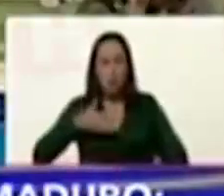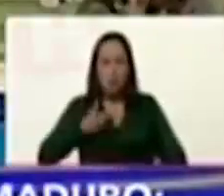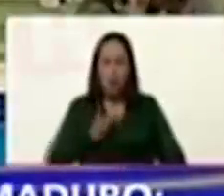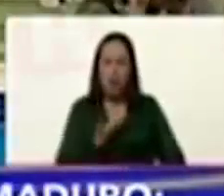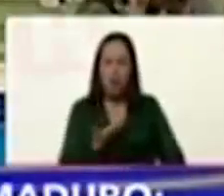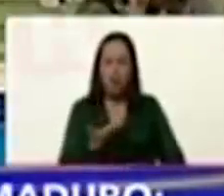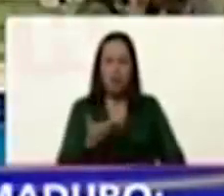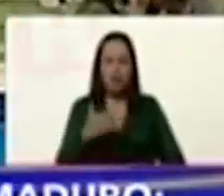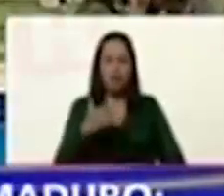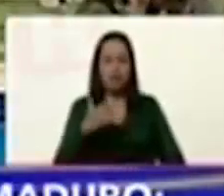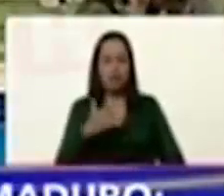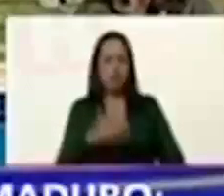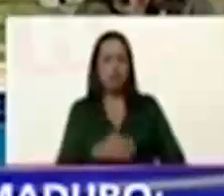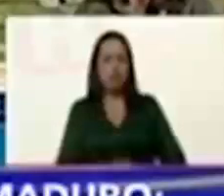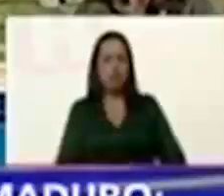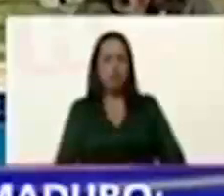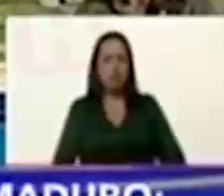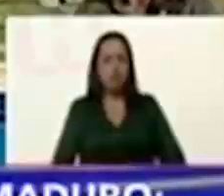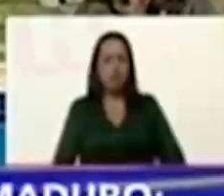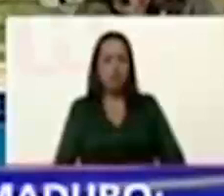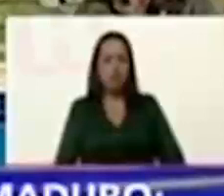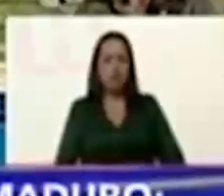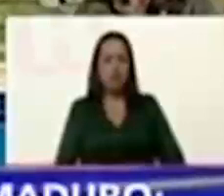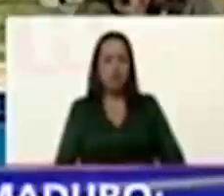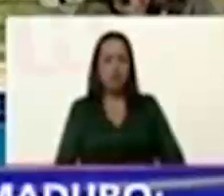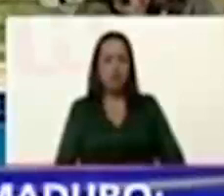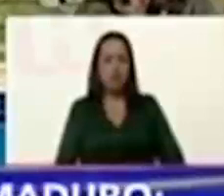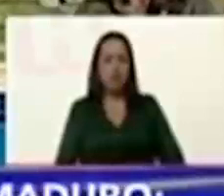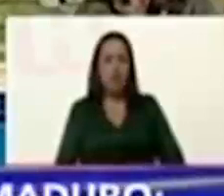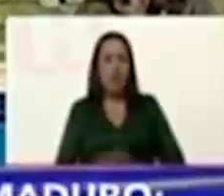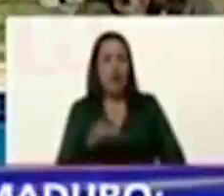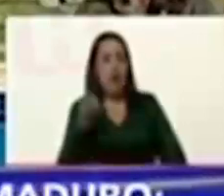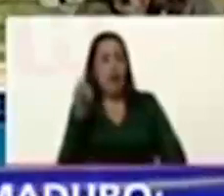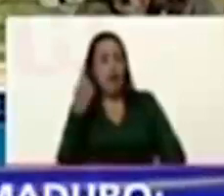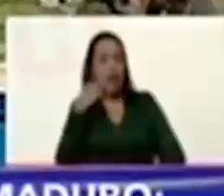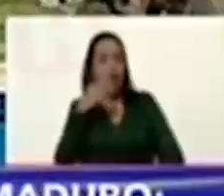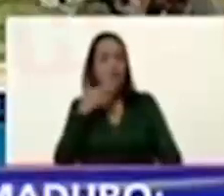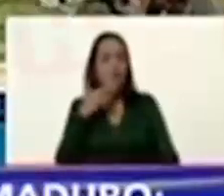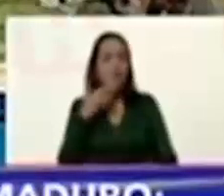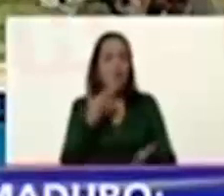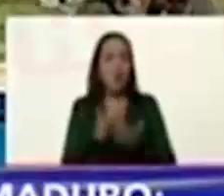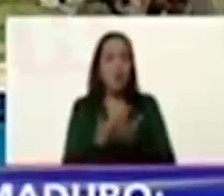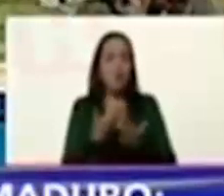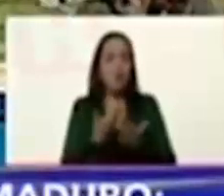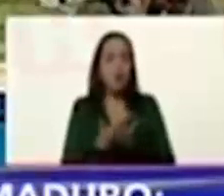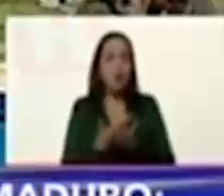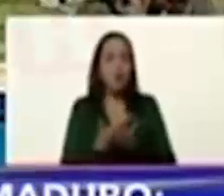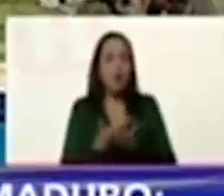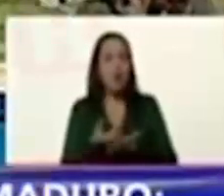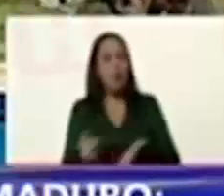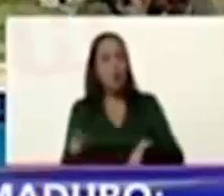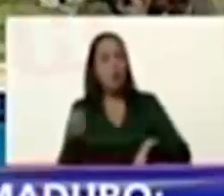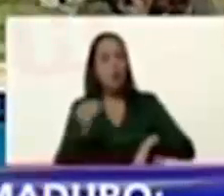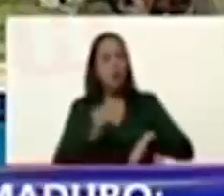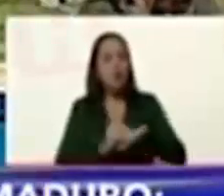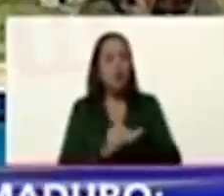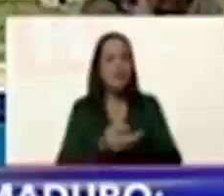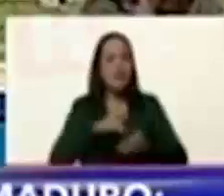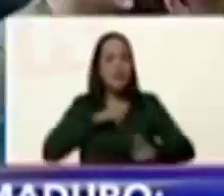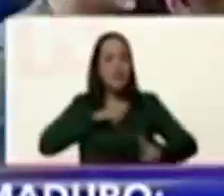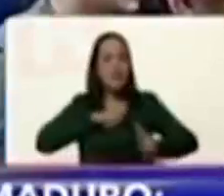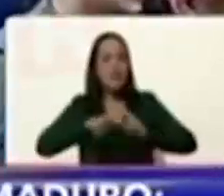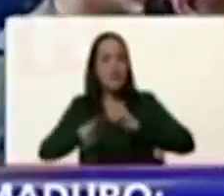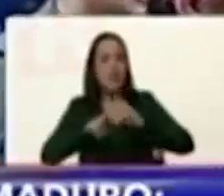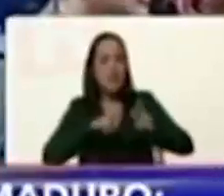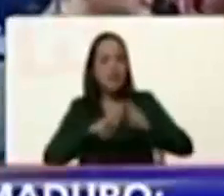le produce. De acuerdo a medios españoles, durante el irregular encuentro que Delcy Rodríguez mantuvo en el aeropuerto de Barajas, en Madrid, con el